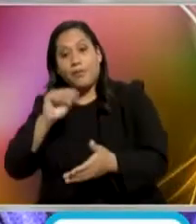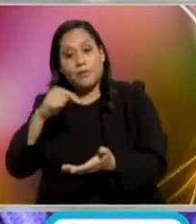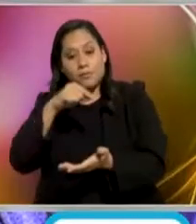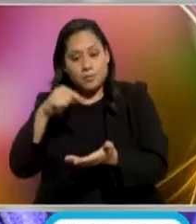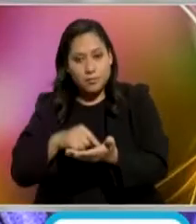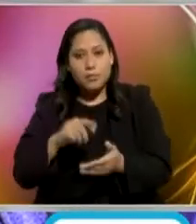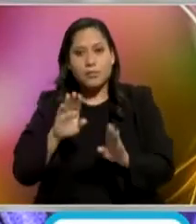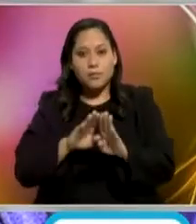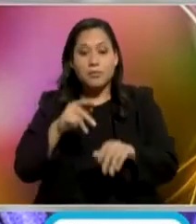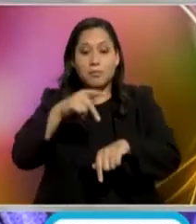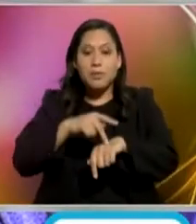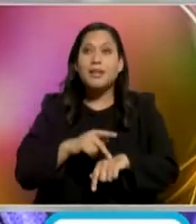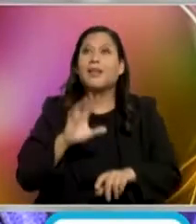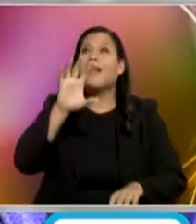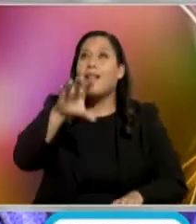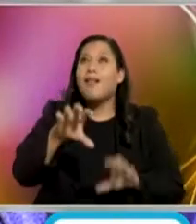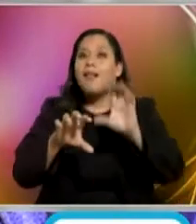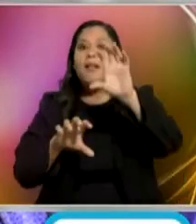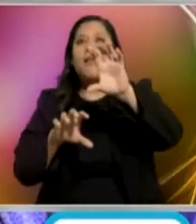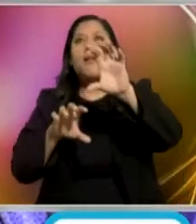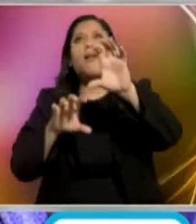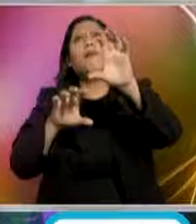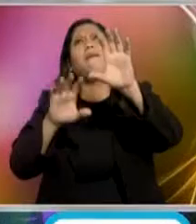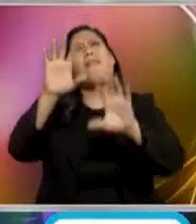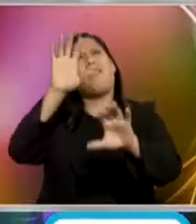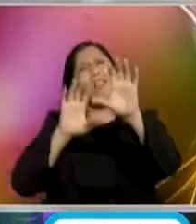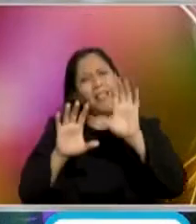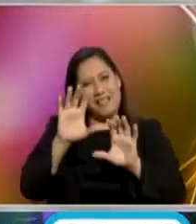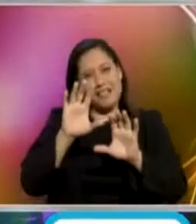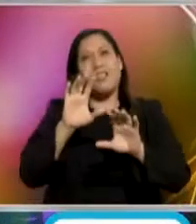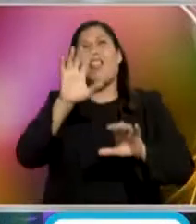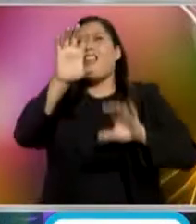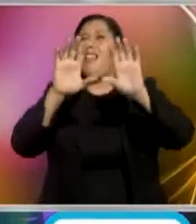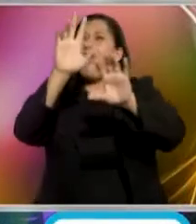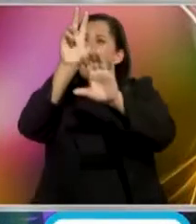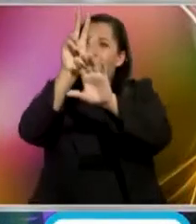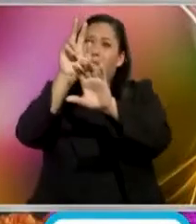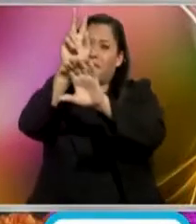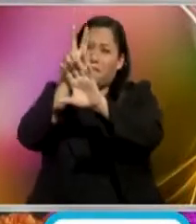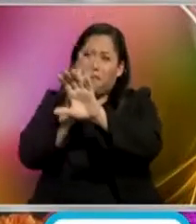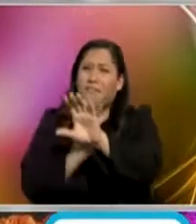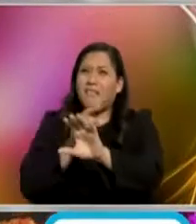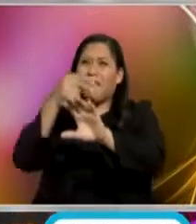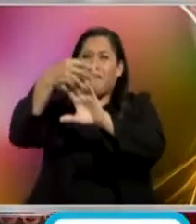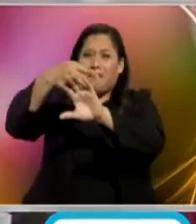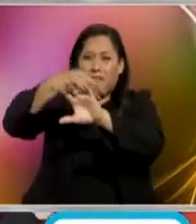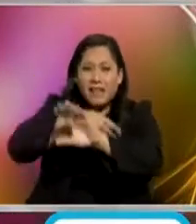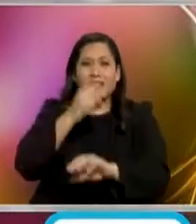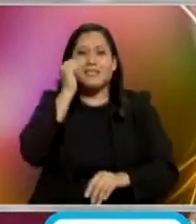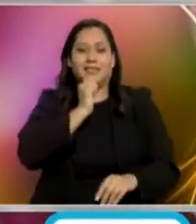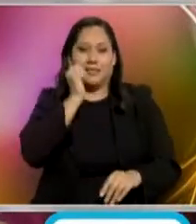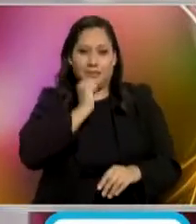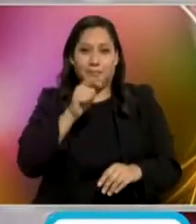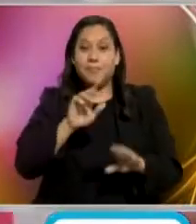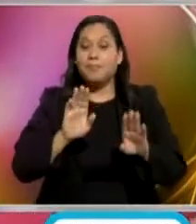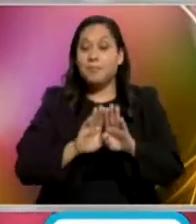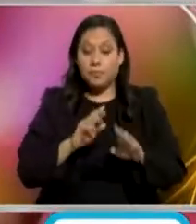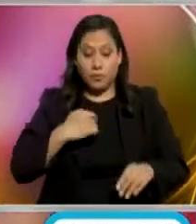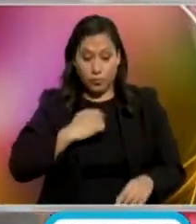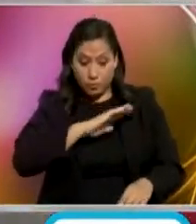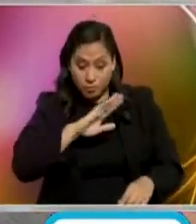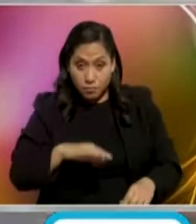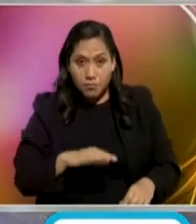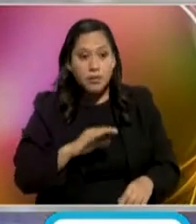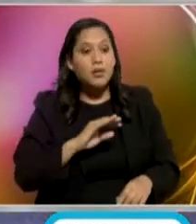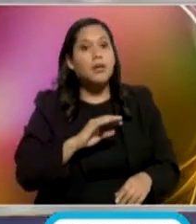ponían a subir a una piedra, y ya que la terminaba de subir, se volvía a caer, y así se la pasaba toda la eternidad. Siempre en esta parte y en esta dualidad, ¿no? Sí. De que después de morir uno